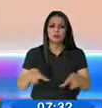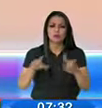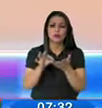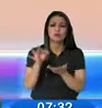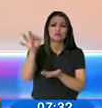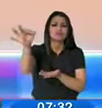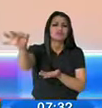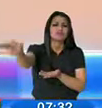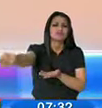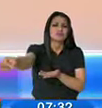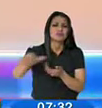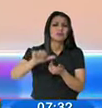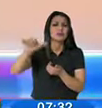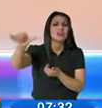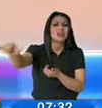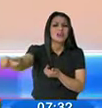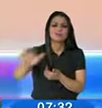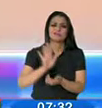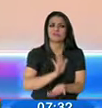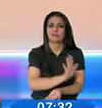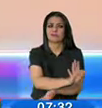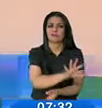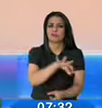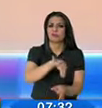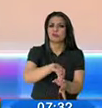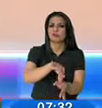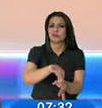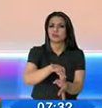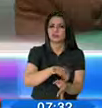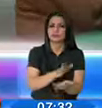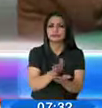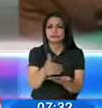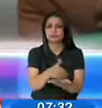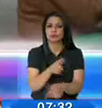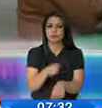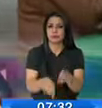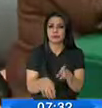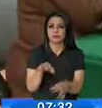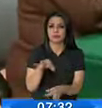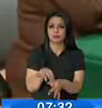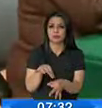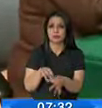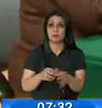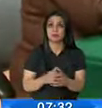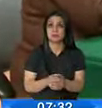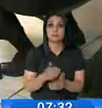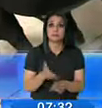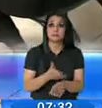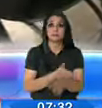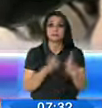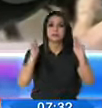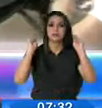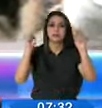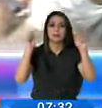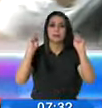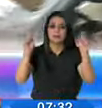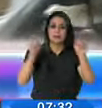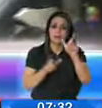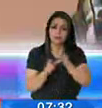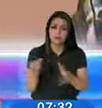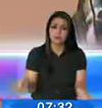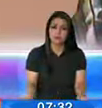principalmente lugares muy lejanos, que a veces no tienen el acceso al voto. Se plantean campañas a fin de reducir ese